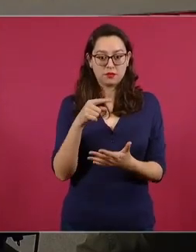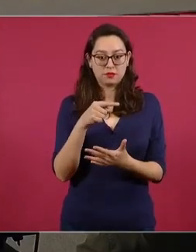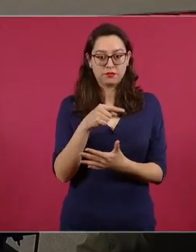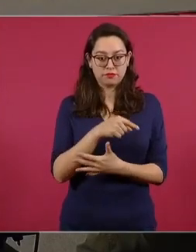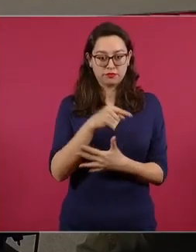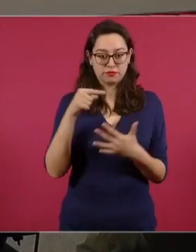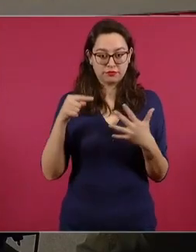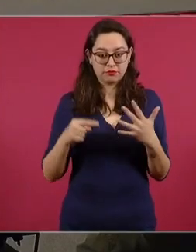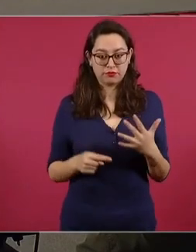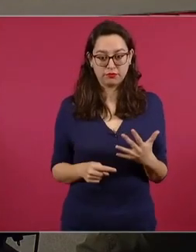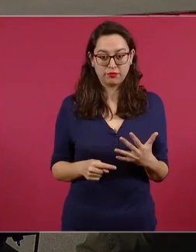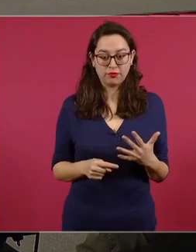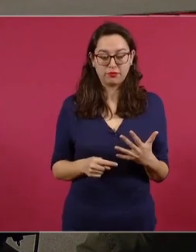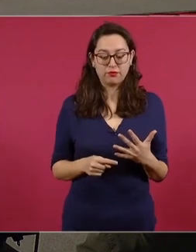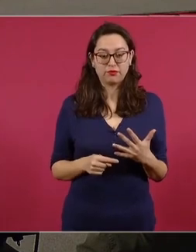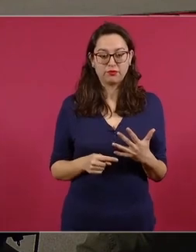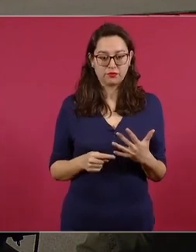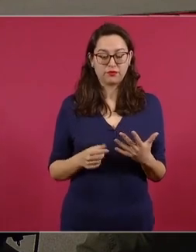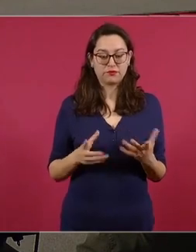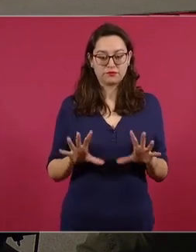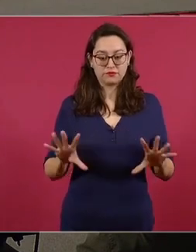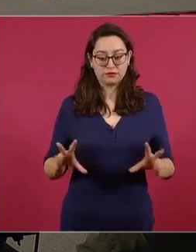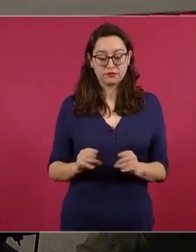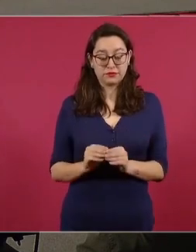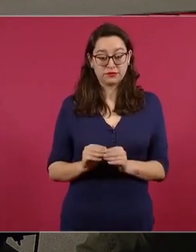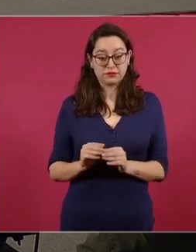fueron en dólares,